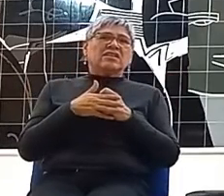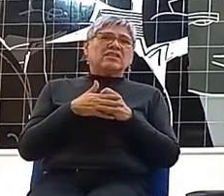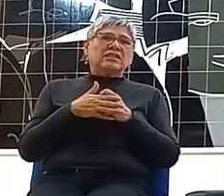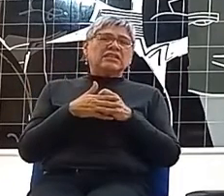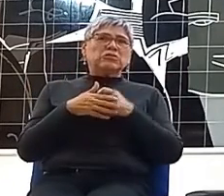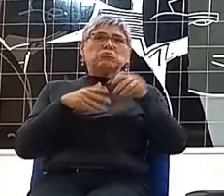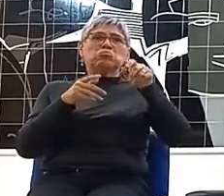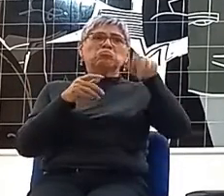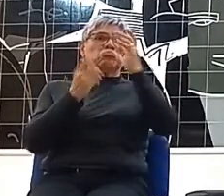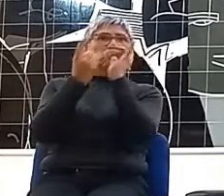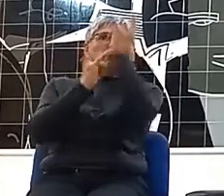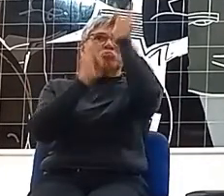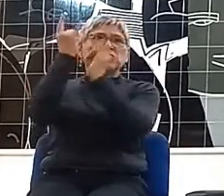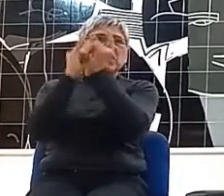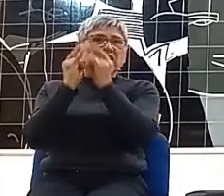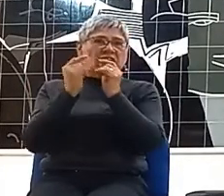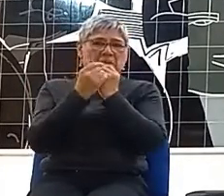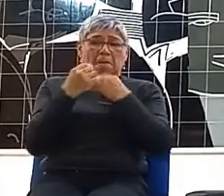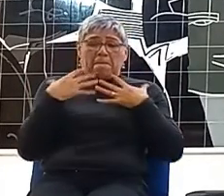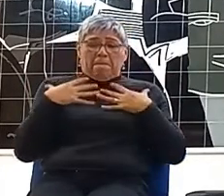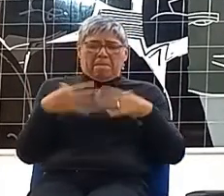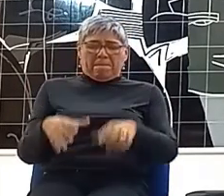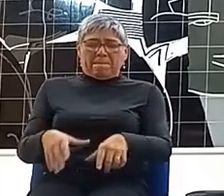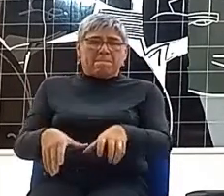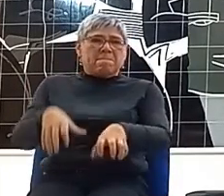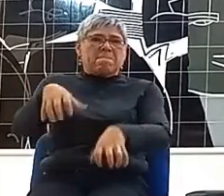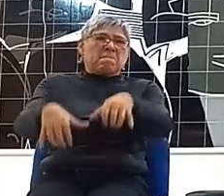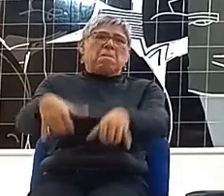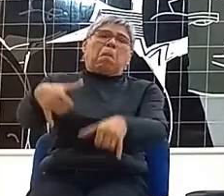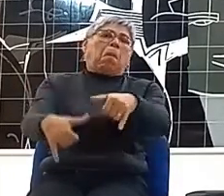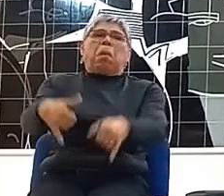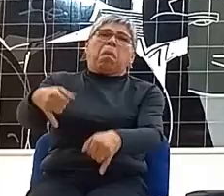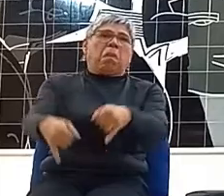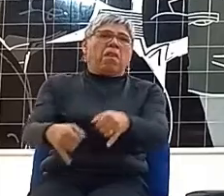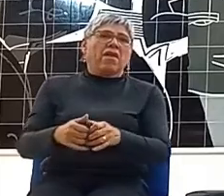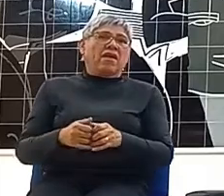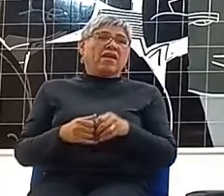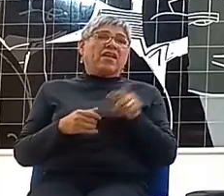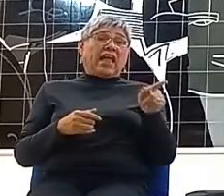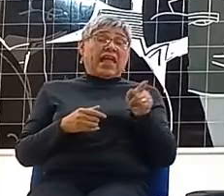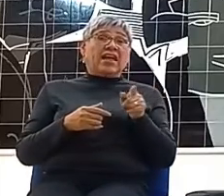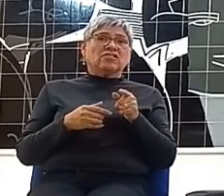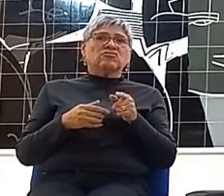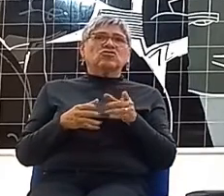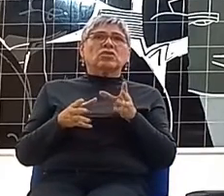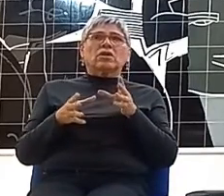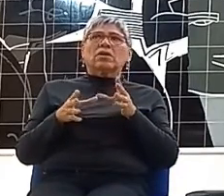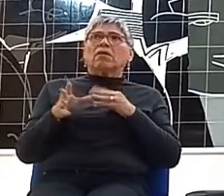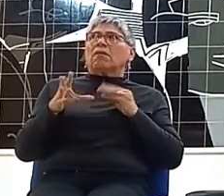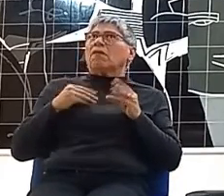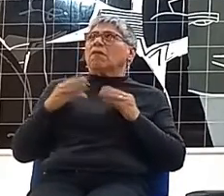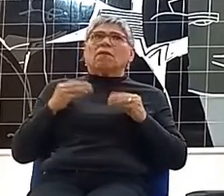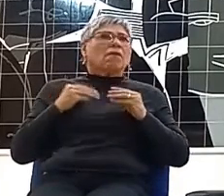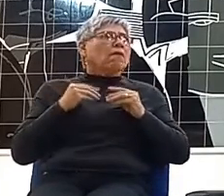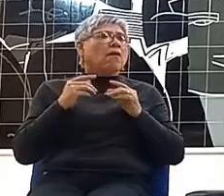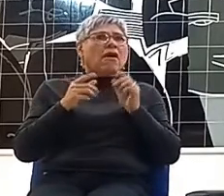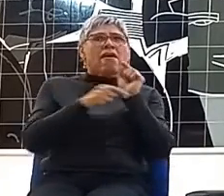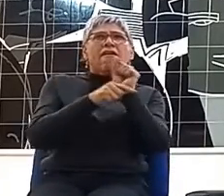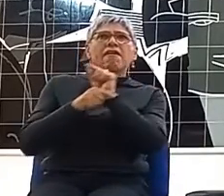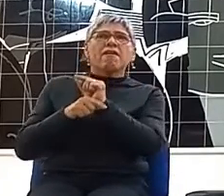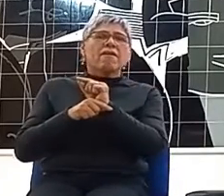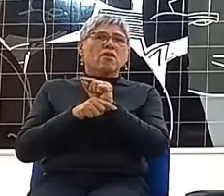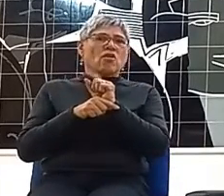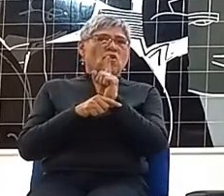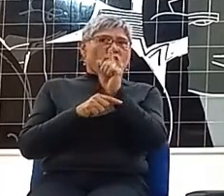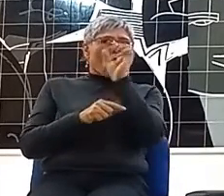silvestres y con pies de barro, pávidos a la crítica, bajo la mirada cíclope